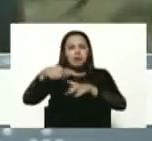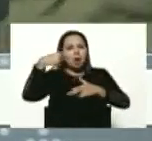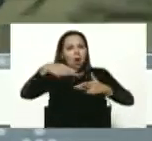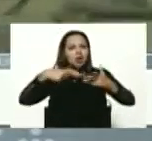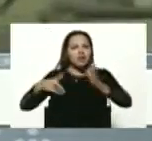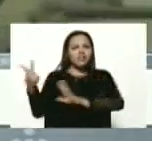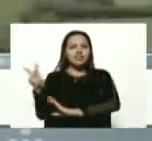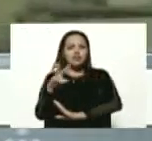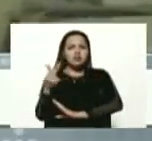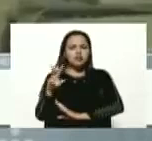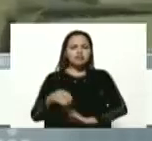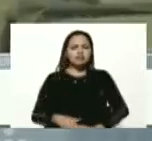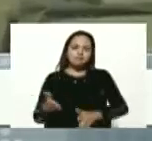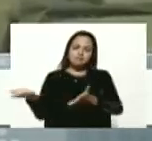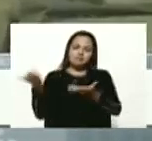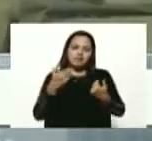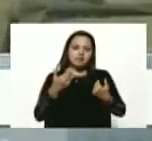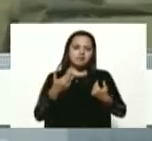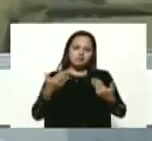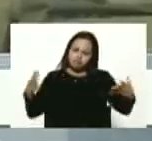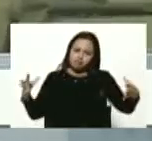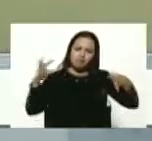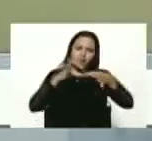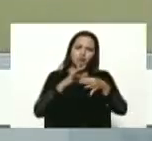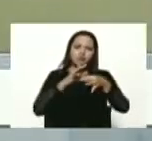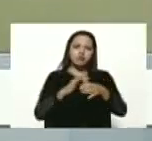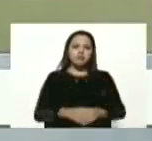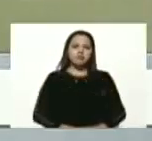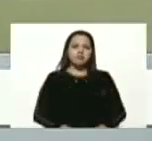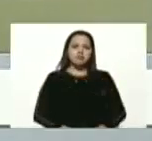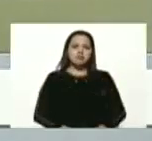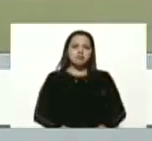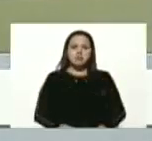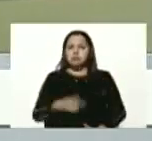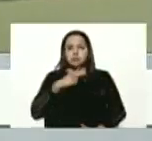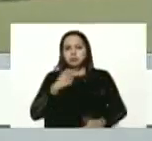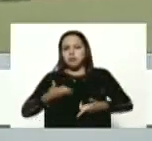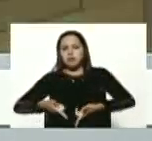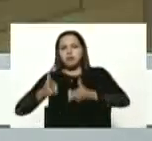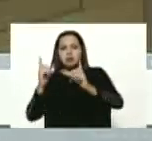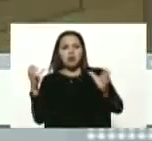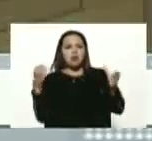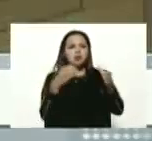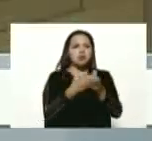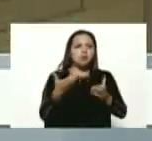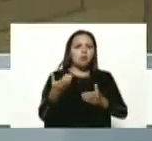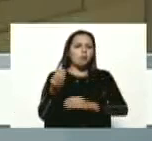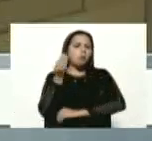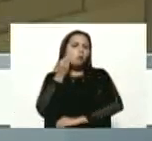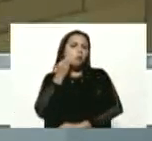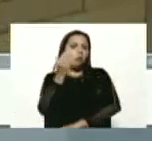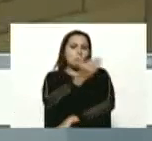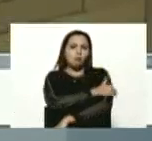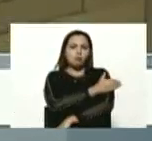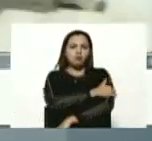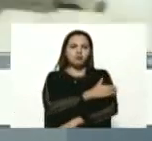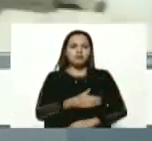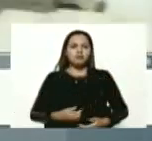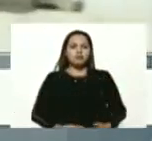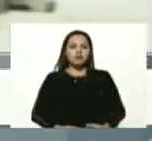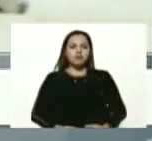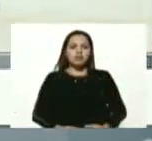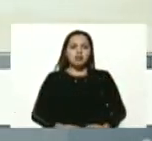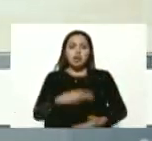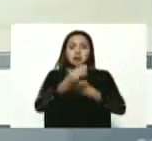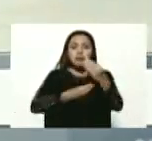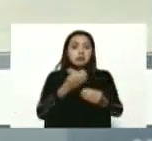N potencia, venid. Vamos a unirnos. Yo no me dejo chantajear por la ultraizquierda imbécil que nunca ha